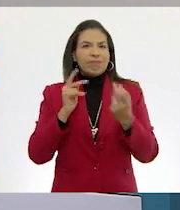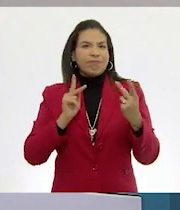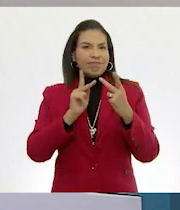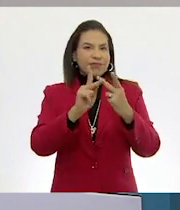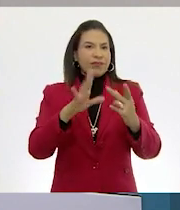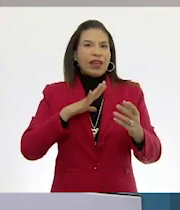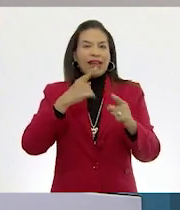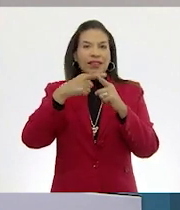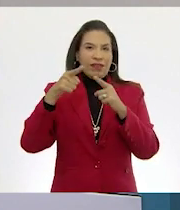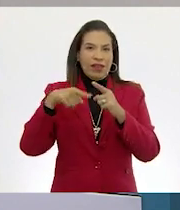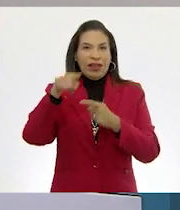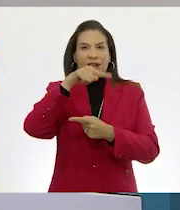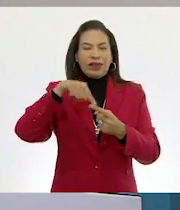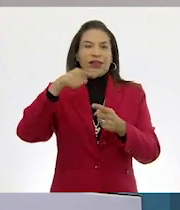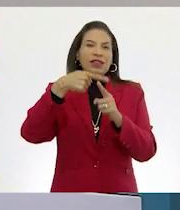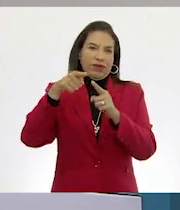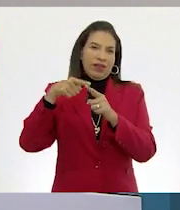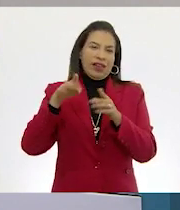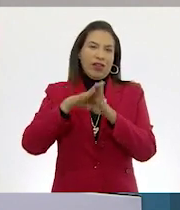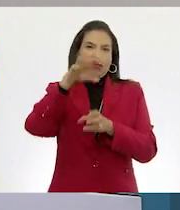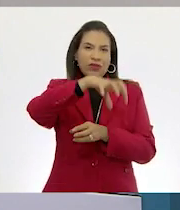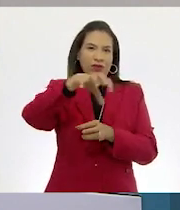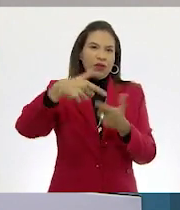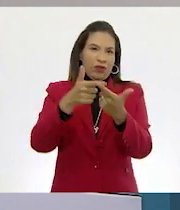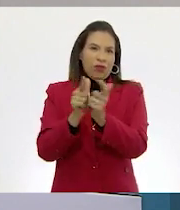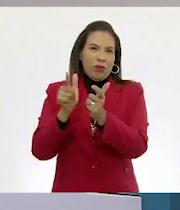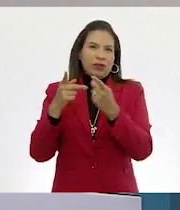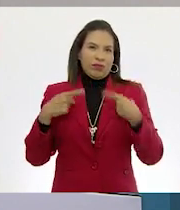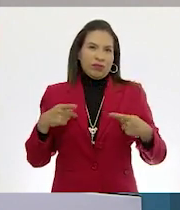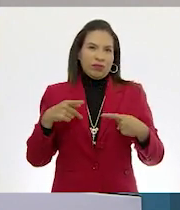similitudes que había entre sí entre varios sectores de la población.